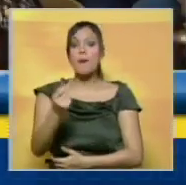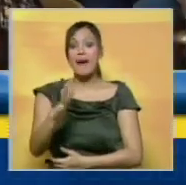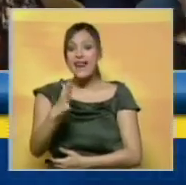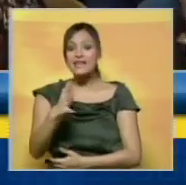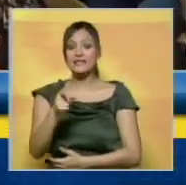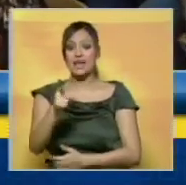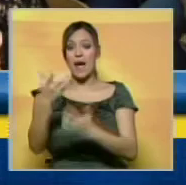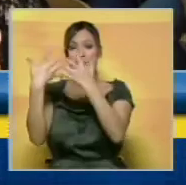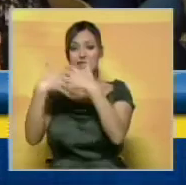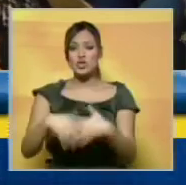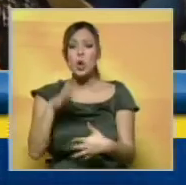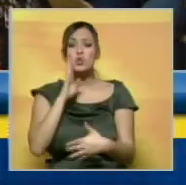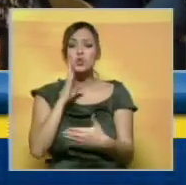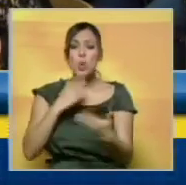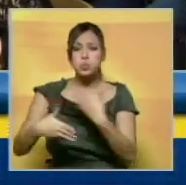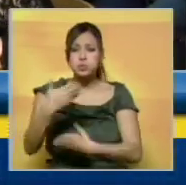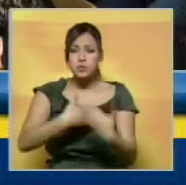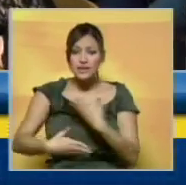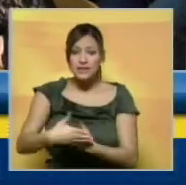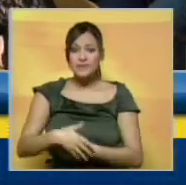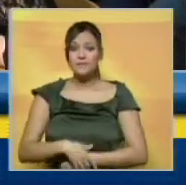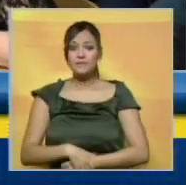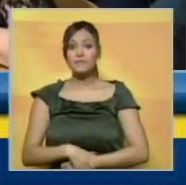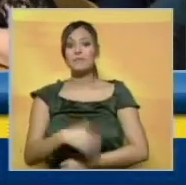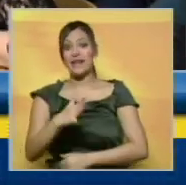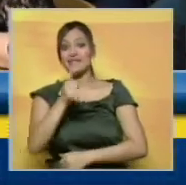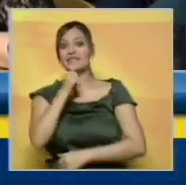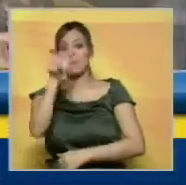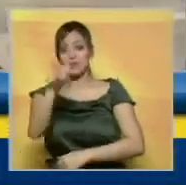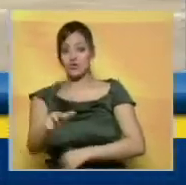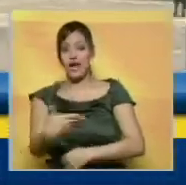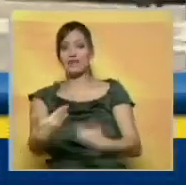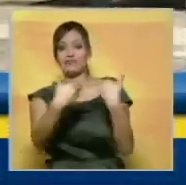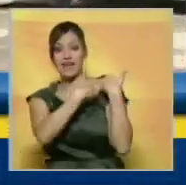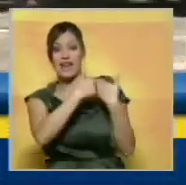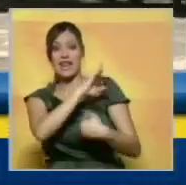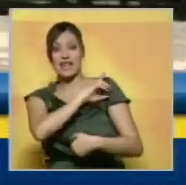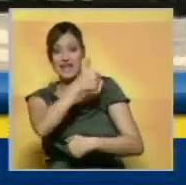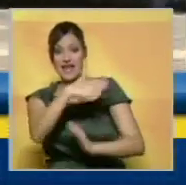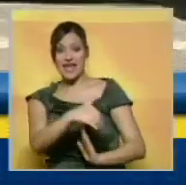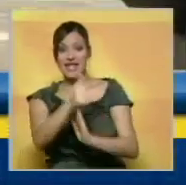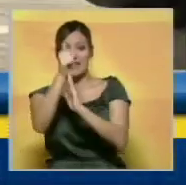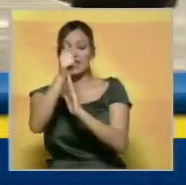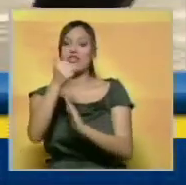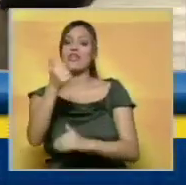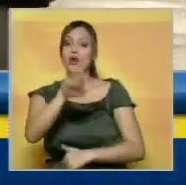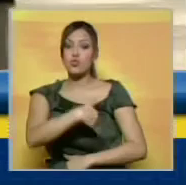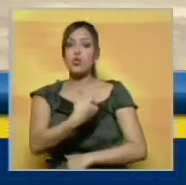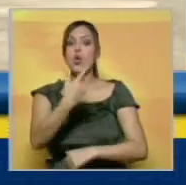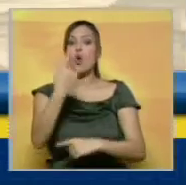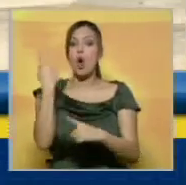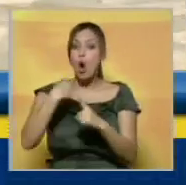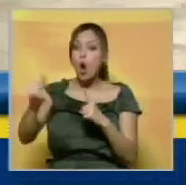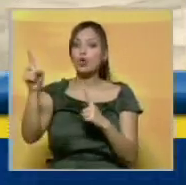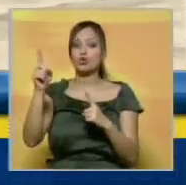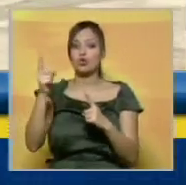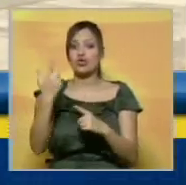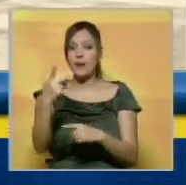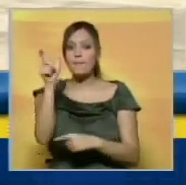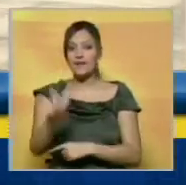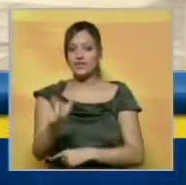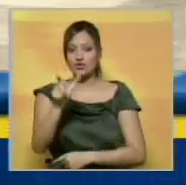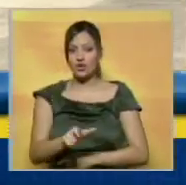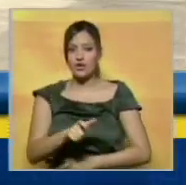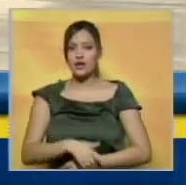corrupción administrativa que involucra presuntamente al rector y a otros 3 funcionarios. En tal sentido, esperan que este encuentro se